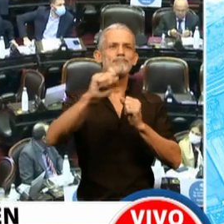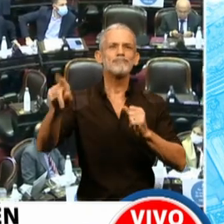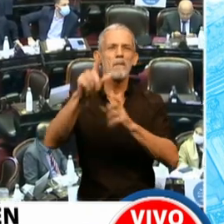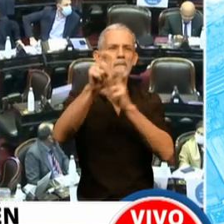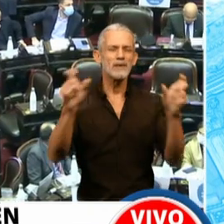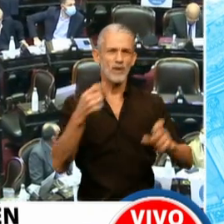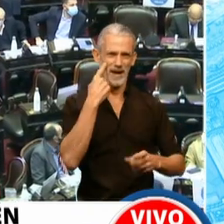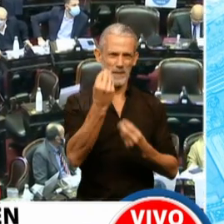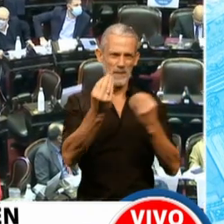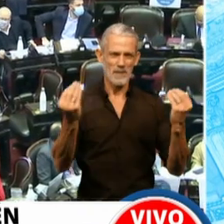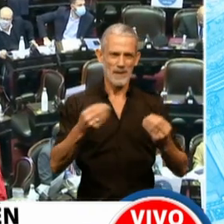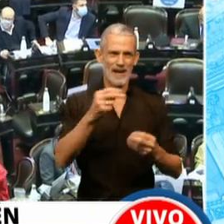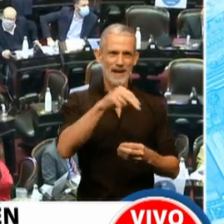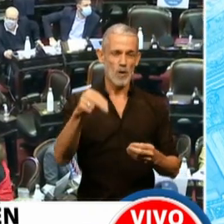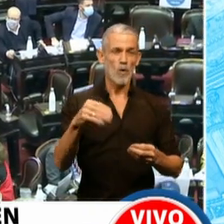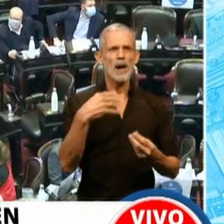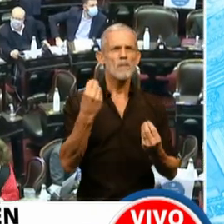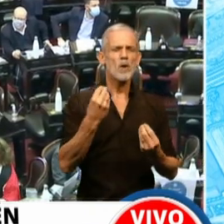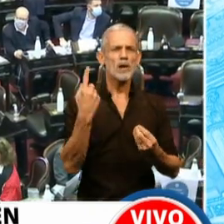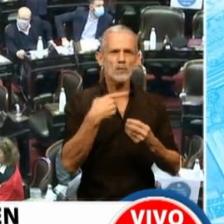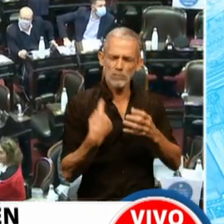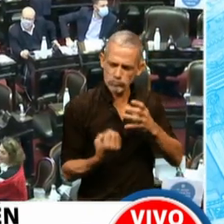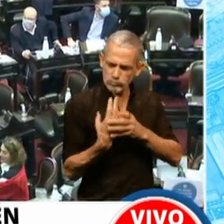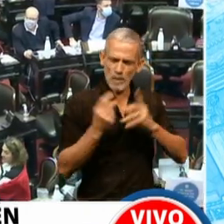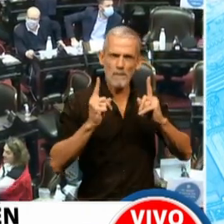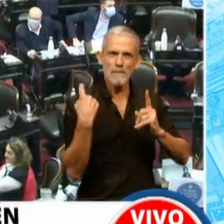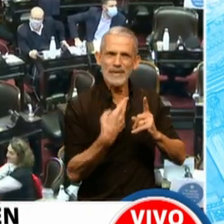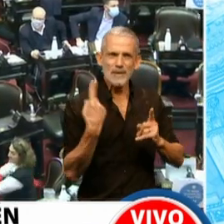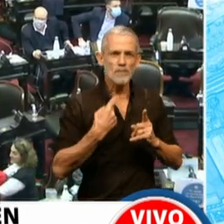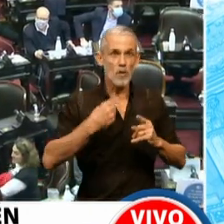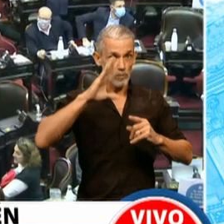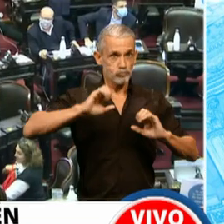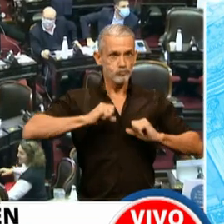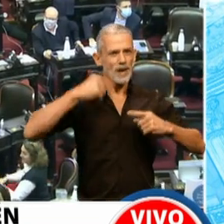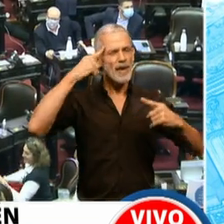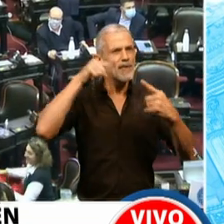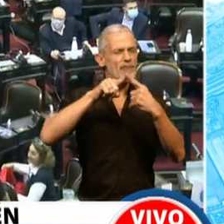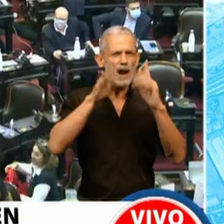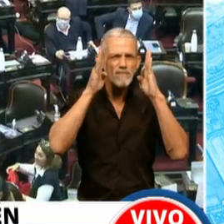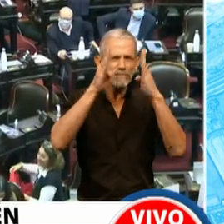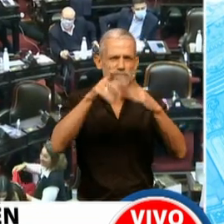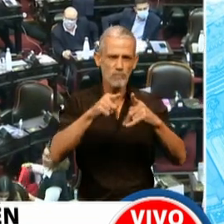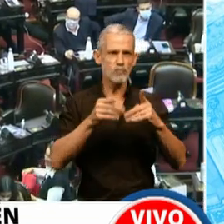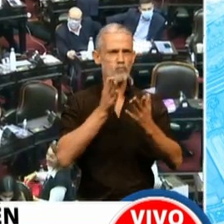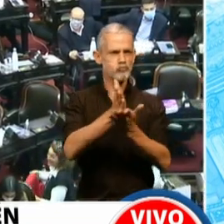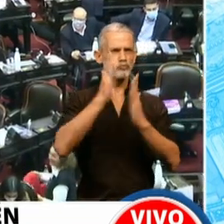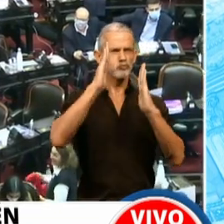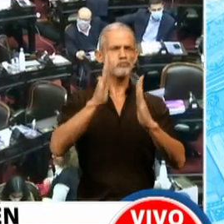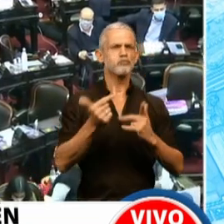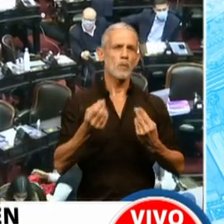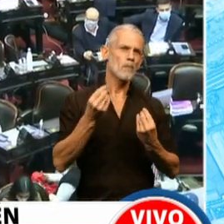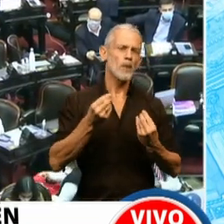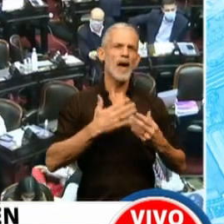de los neuquinos porque nos hicimos a nosotros mismos fieles a nuestras ideas y convicciones porque nos